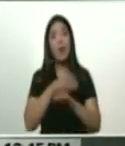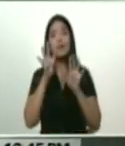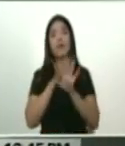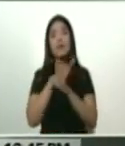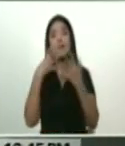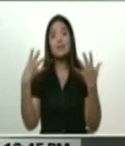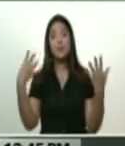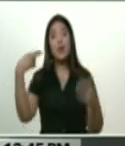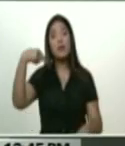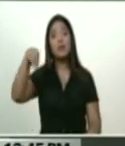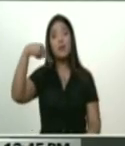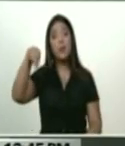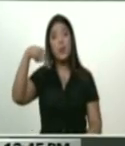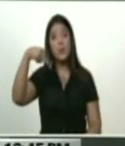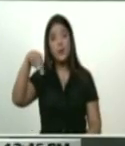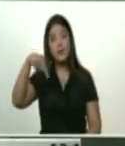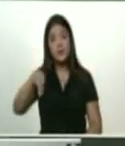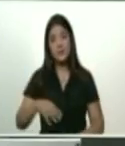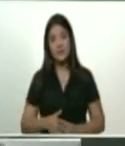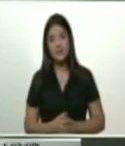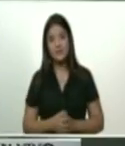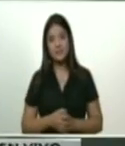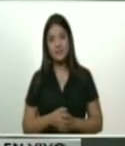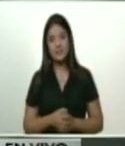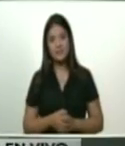de noviembre, en nuestro